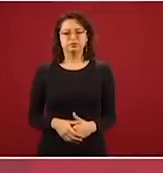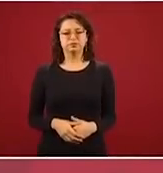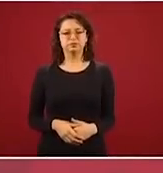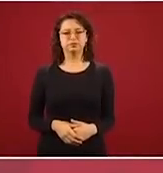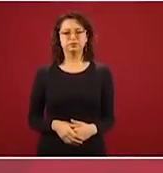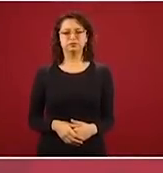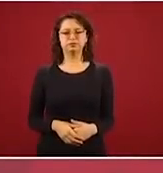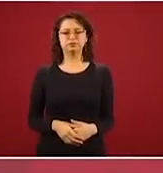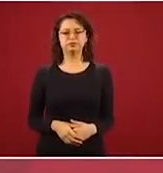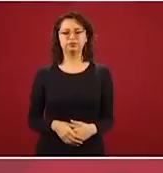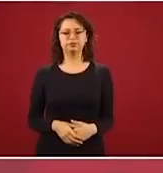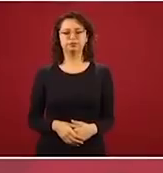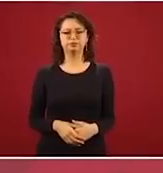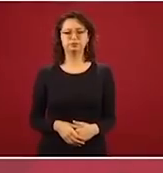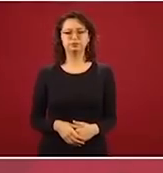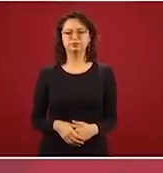El